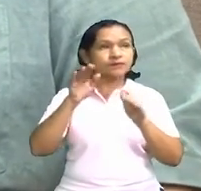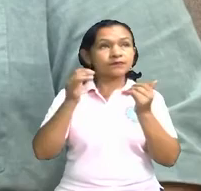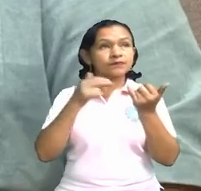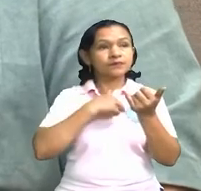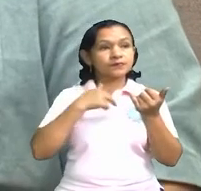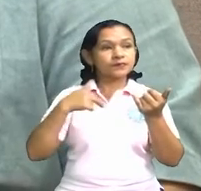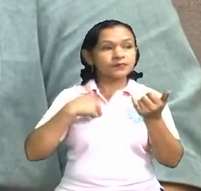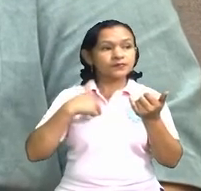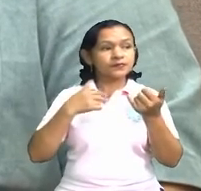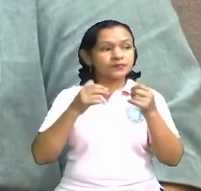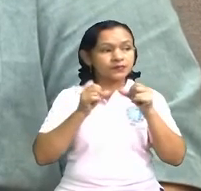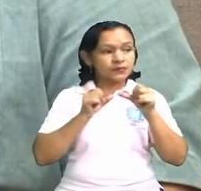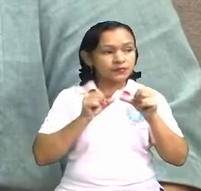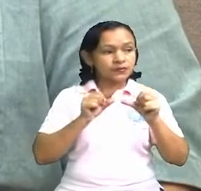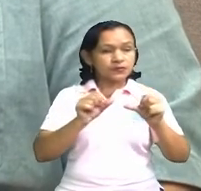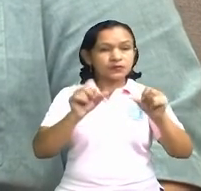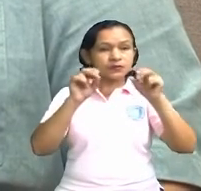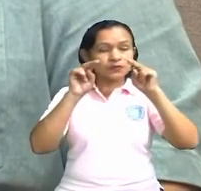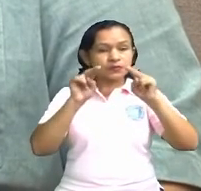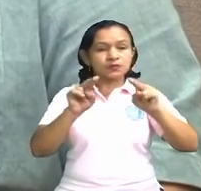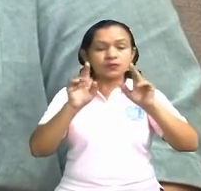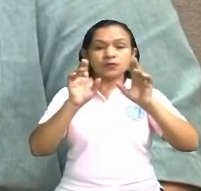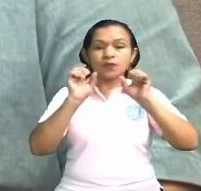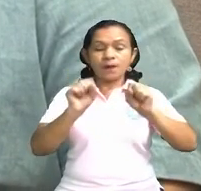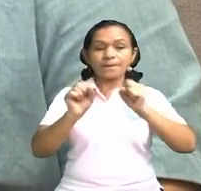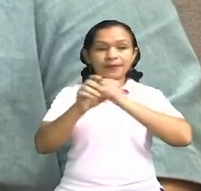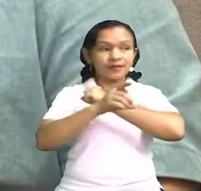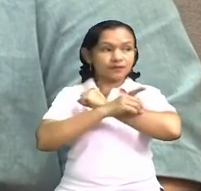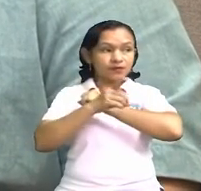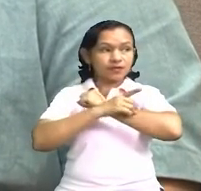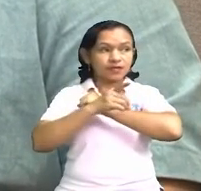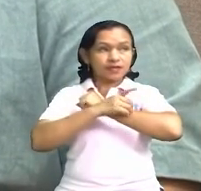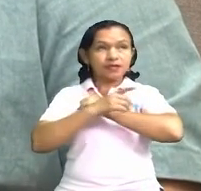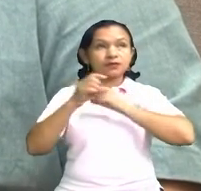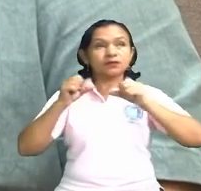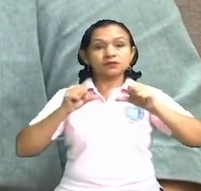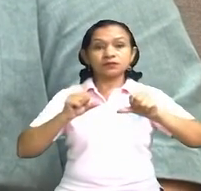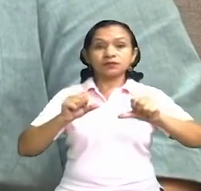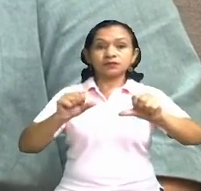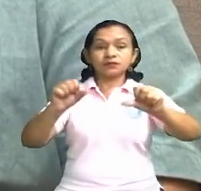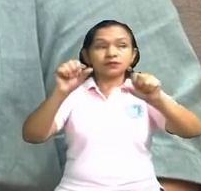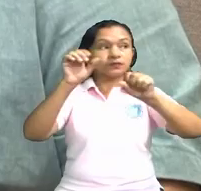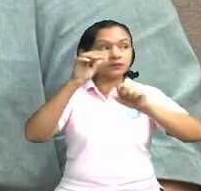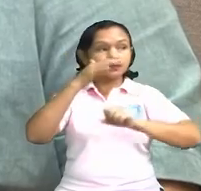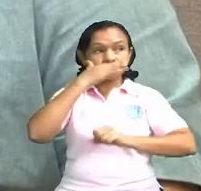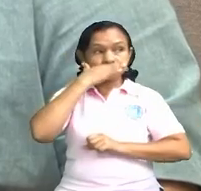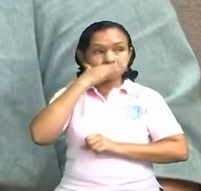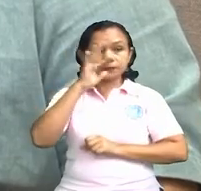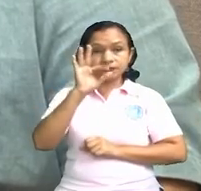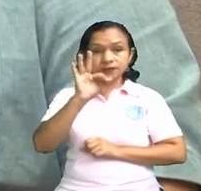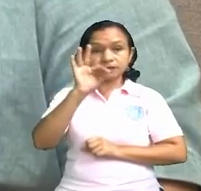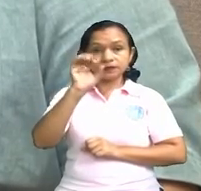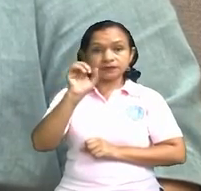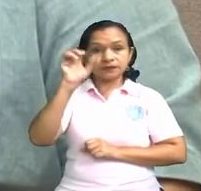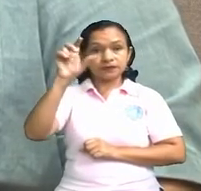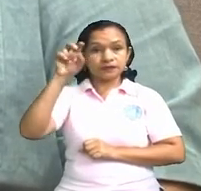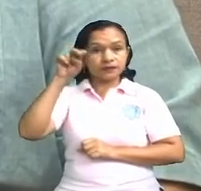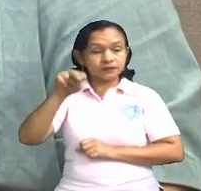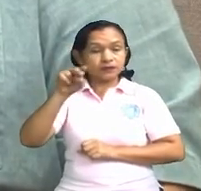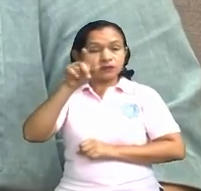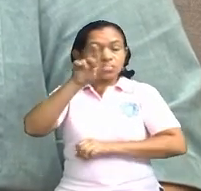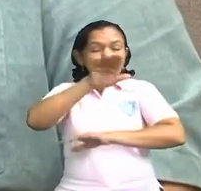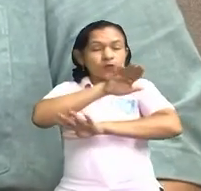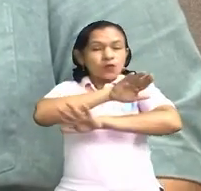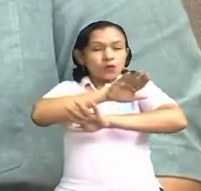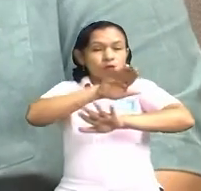se dejó conducir por el comandante Daniel, ¿verdad? Por el frente sandinista, hasta el